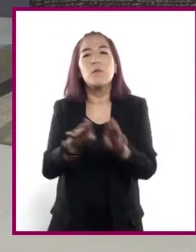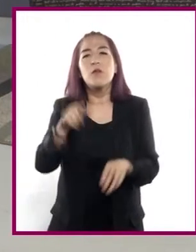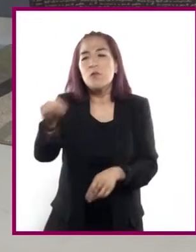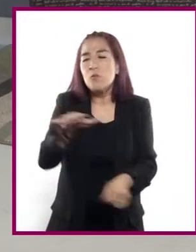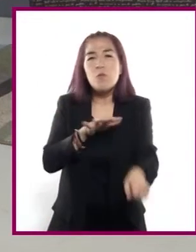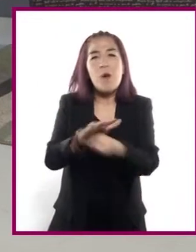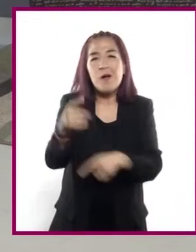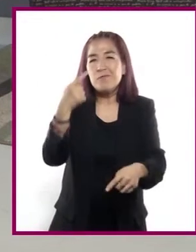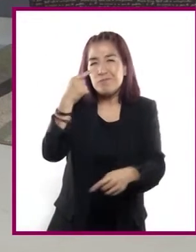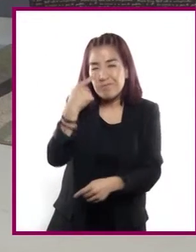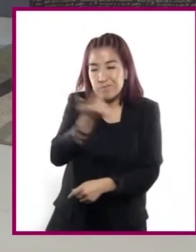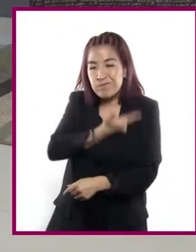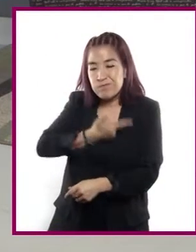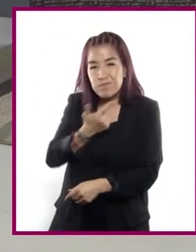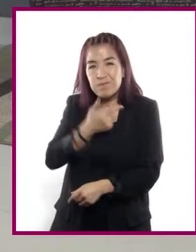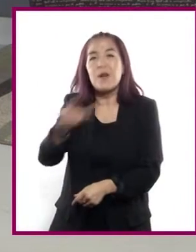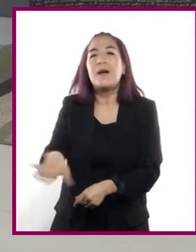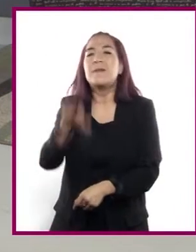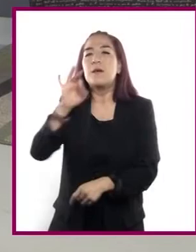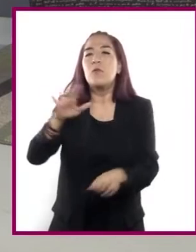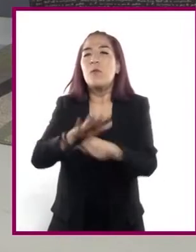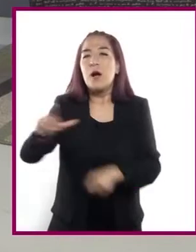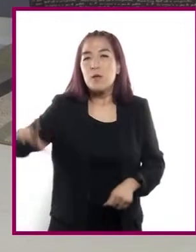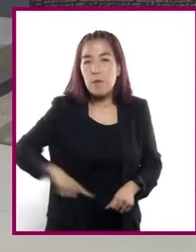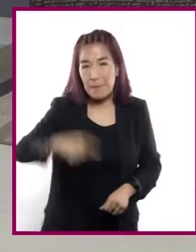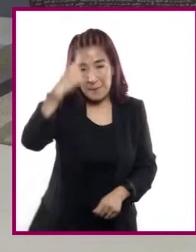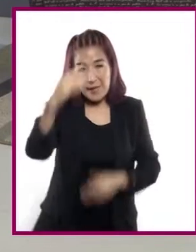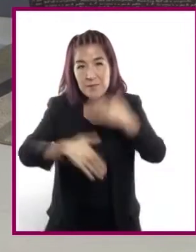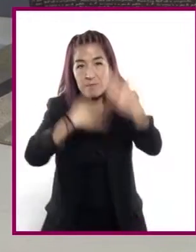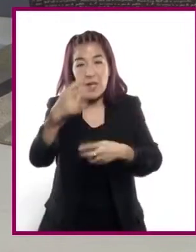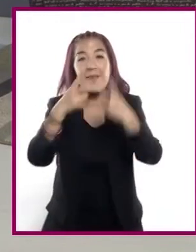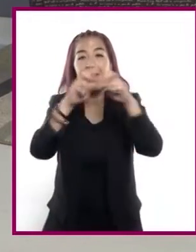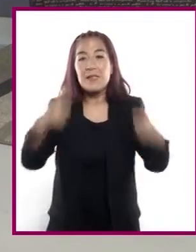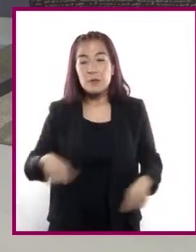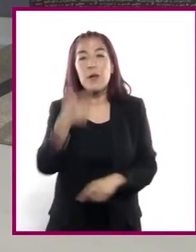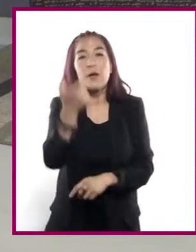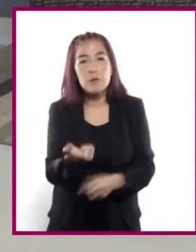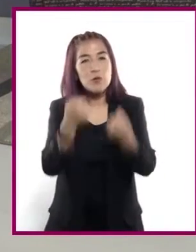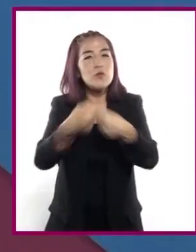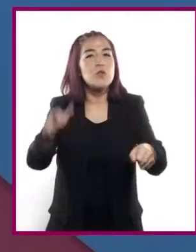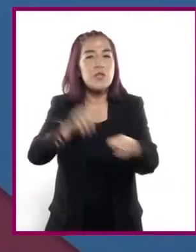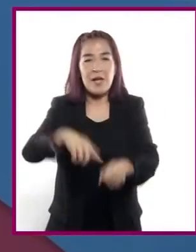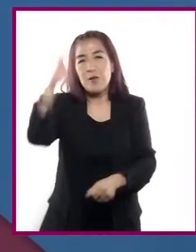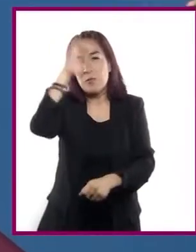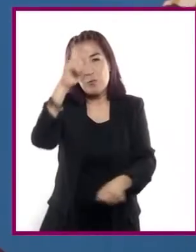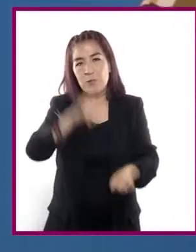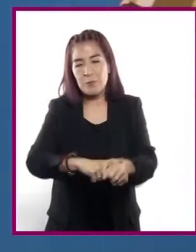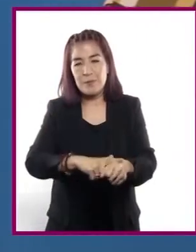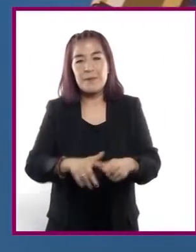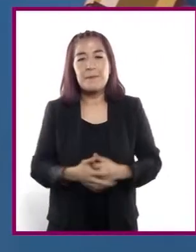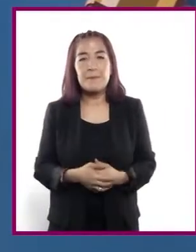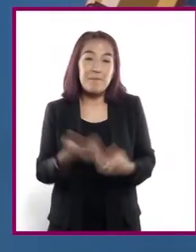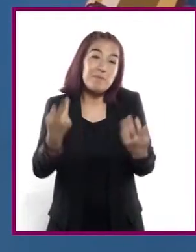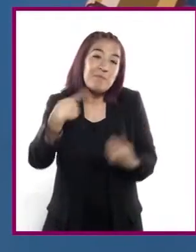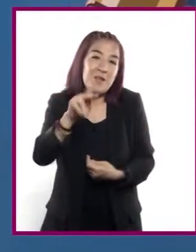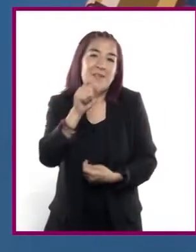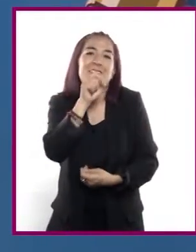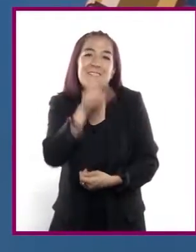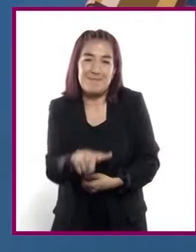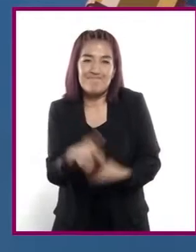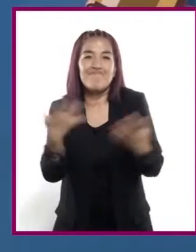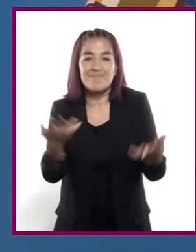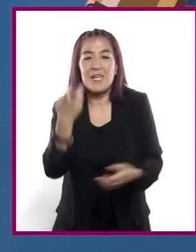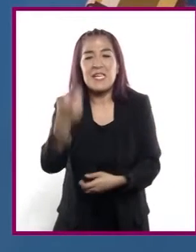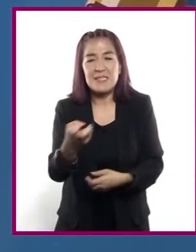gobiernos y trabajar para alcanzar su desarrollo económico, social y cultural. Sin embargo,